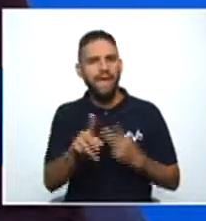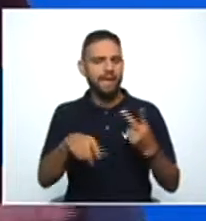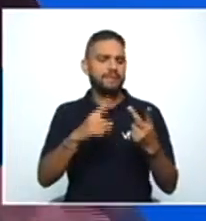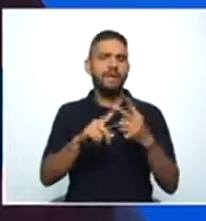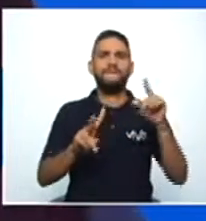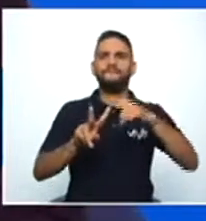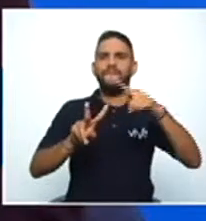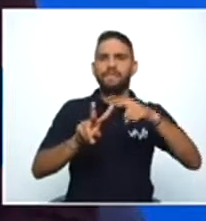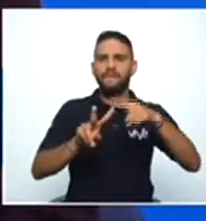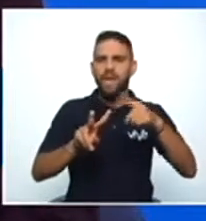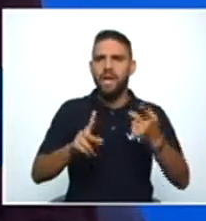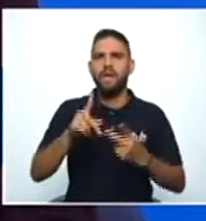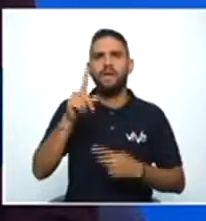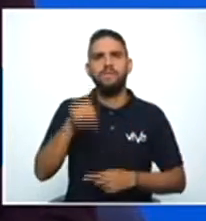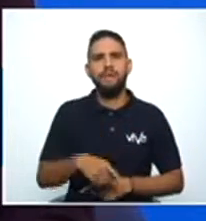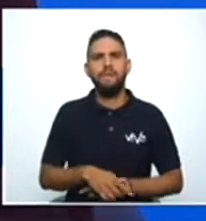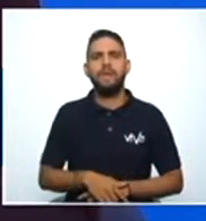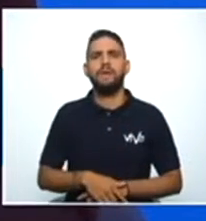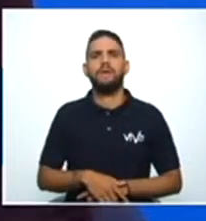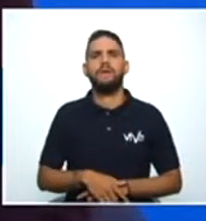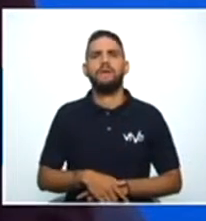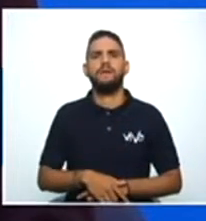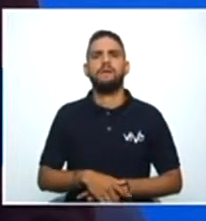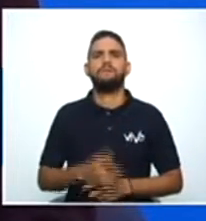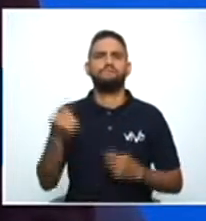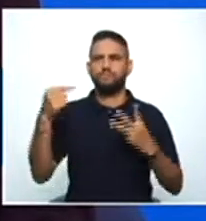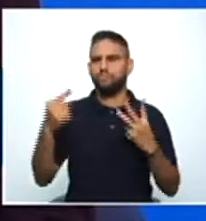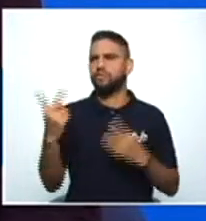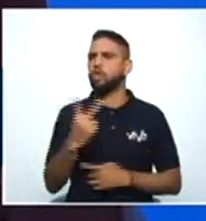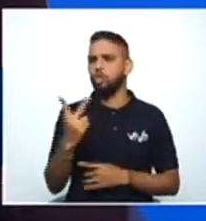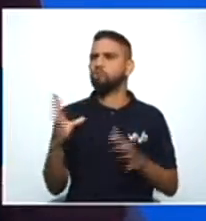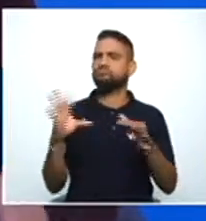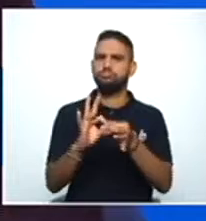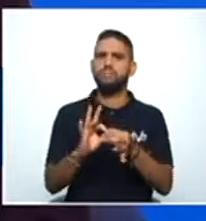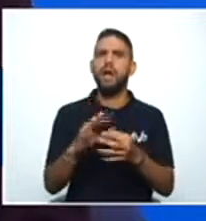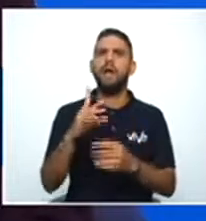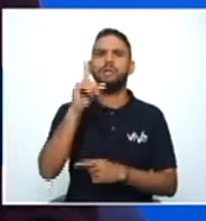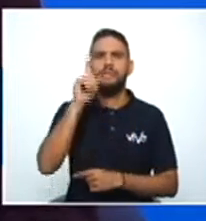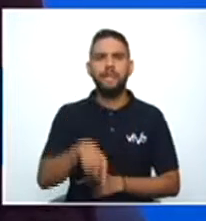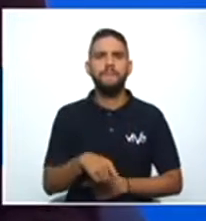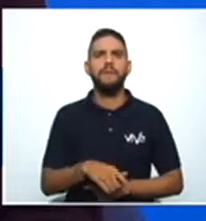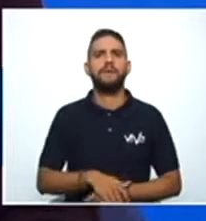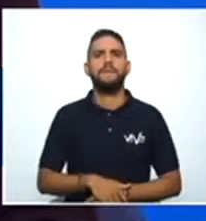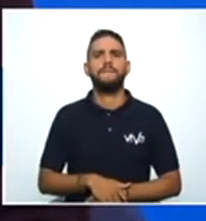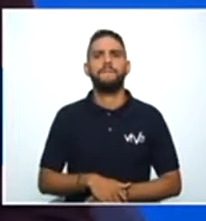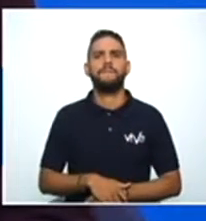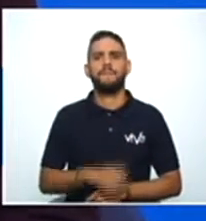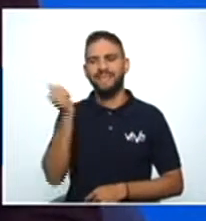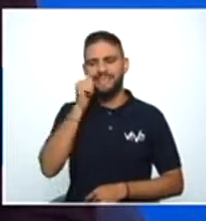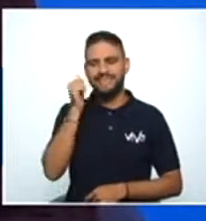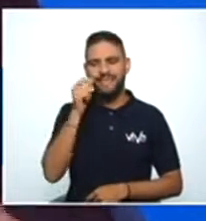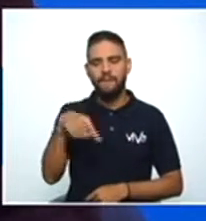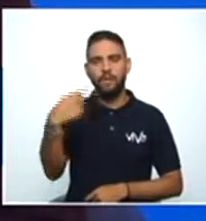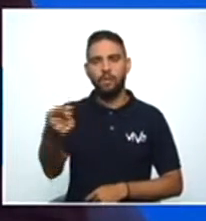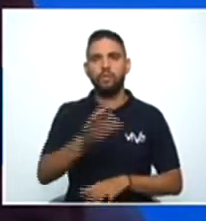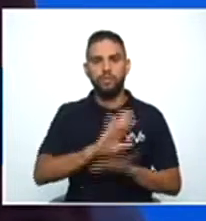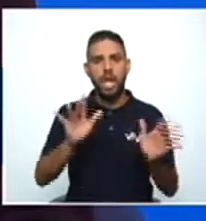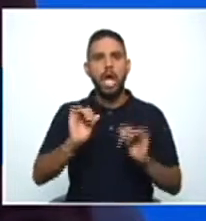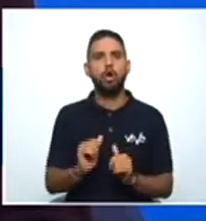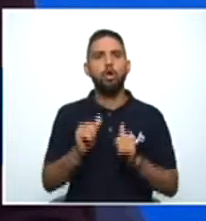de vete ve que incluso se está dando una hermosísima iniciativa en ambos medios de comunicación asimismo hacemos referencia que este día sábado vamos a